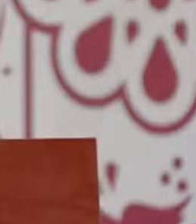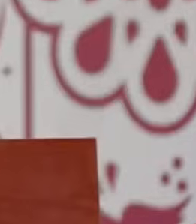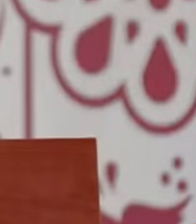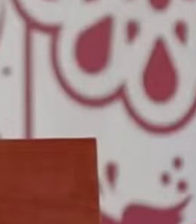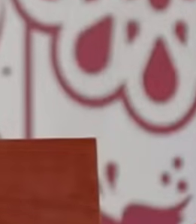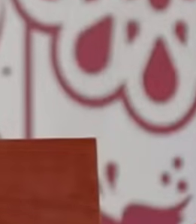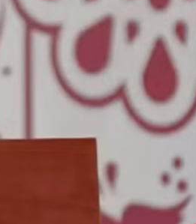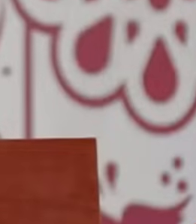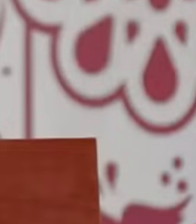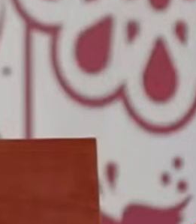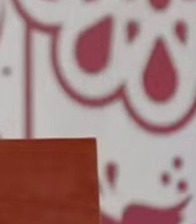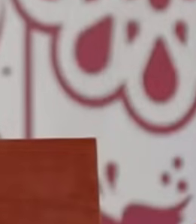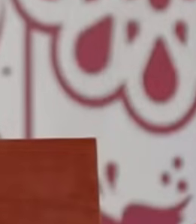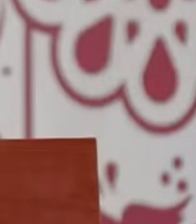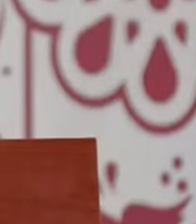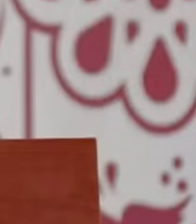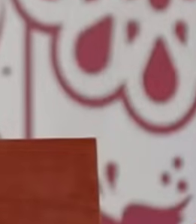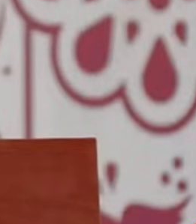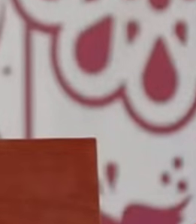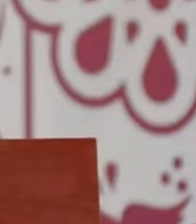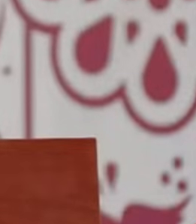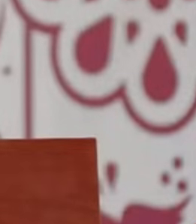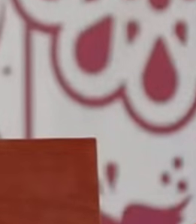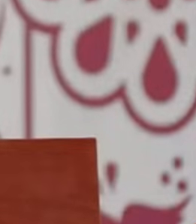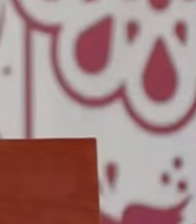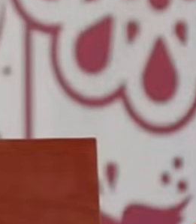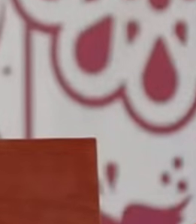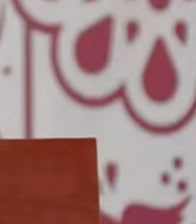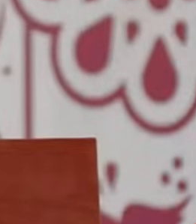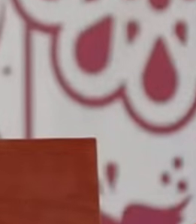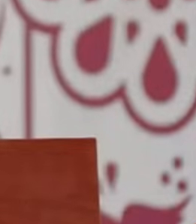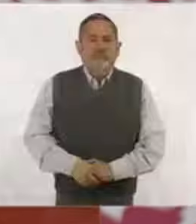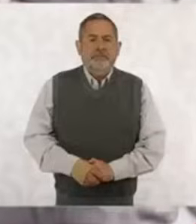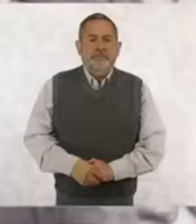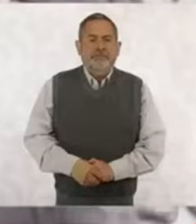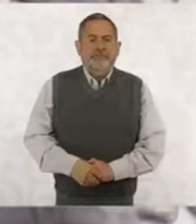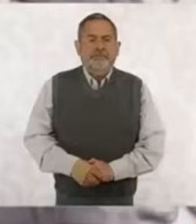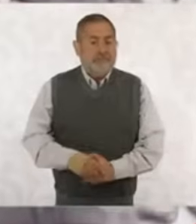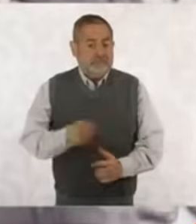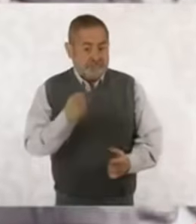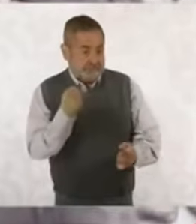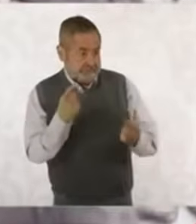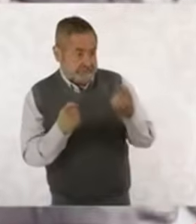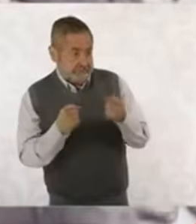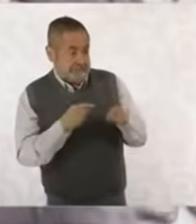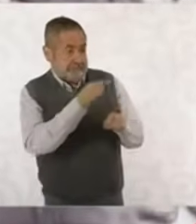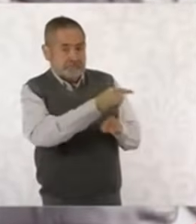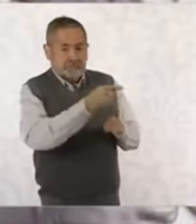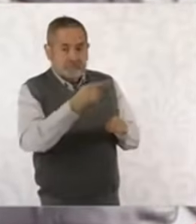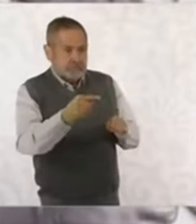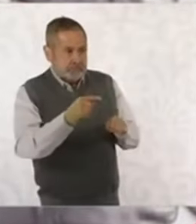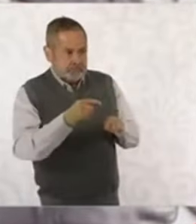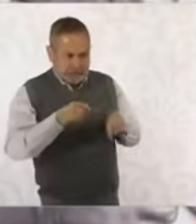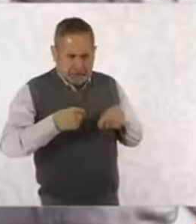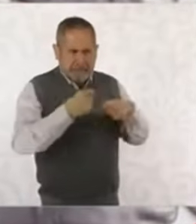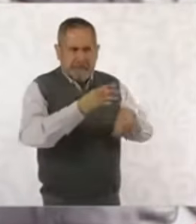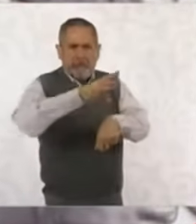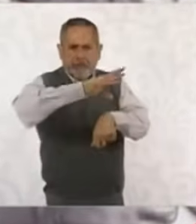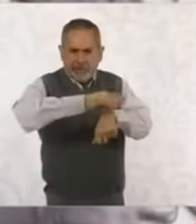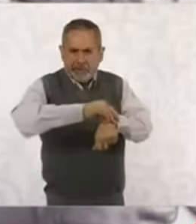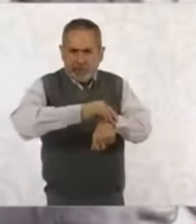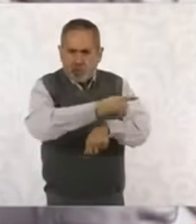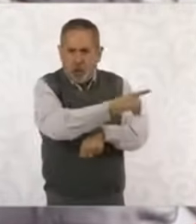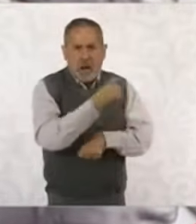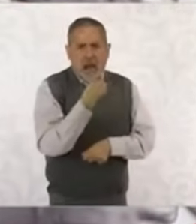nada a la Conagua, al Estado mexicano, no la usa en cierto tiempo y